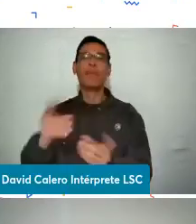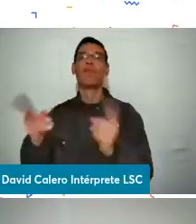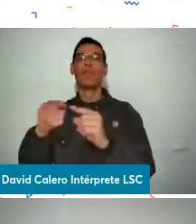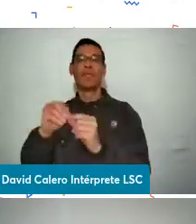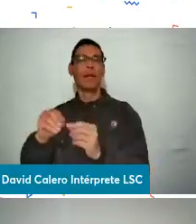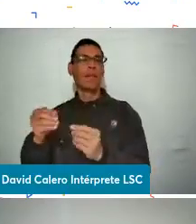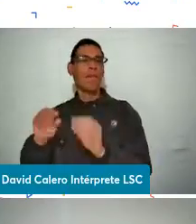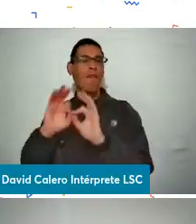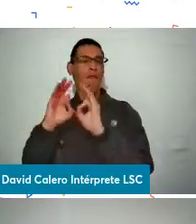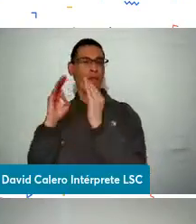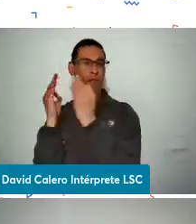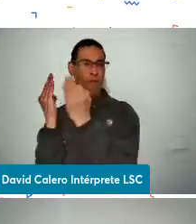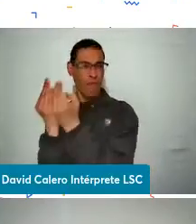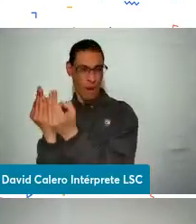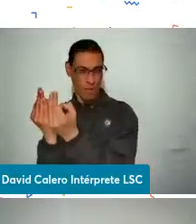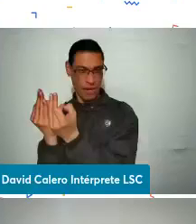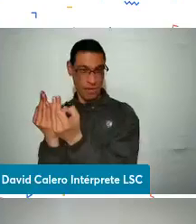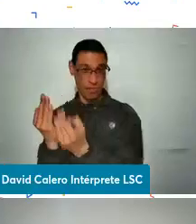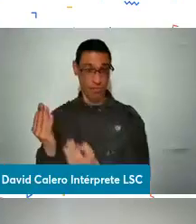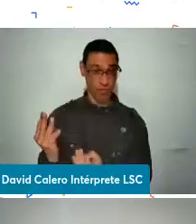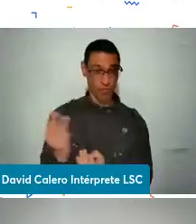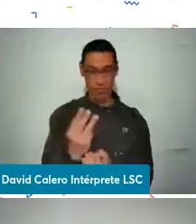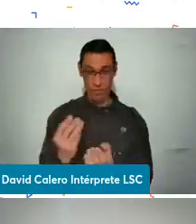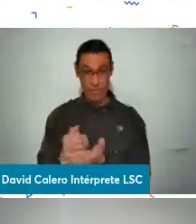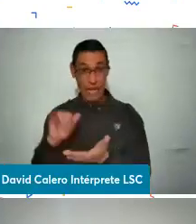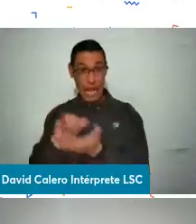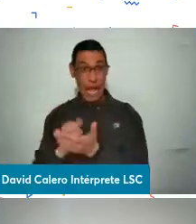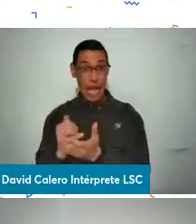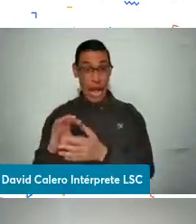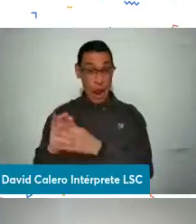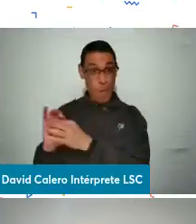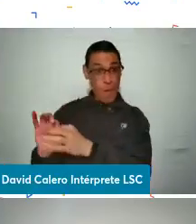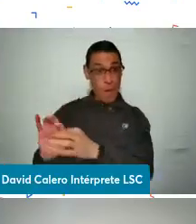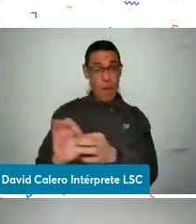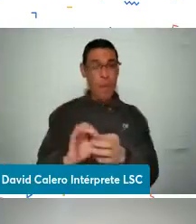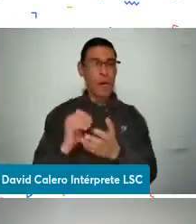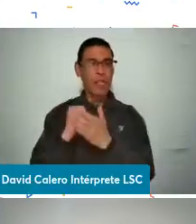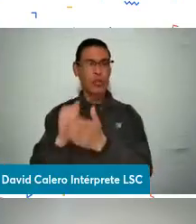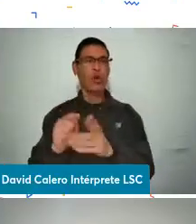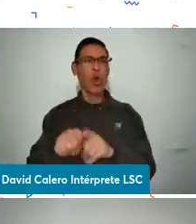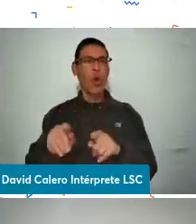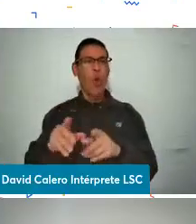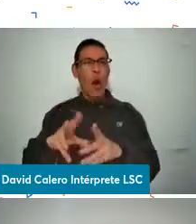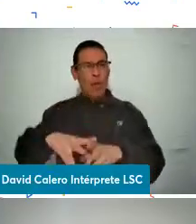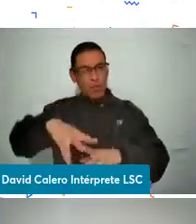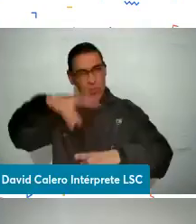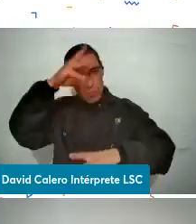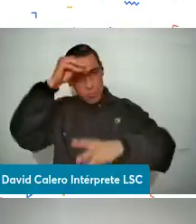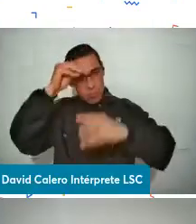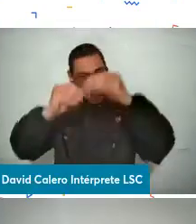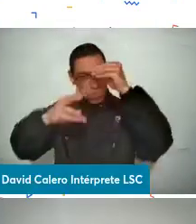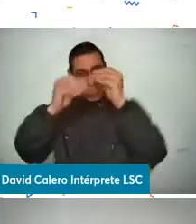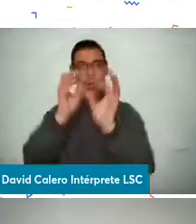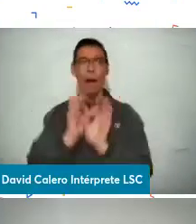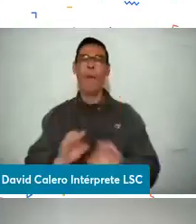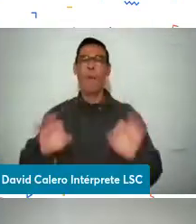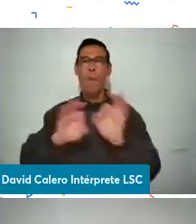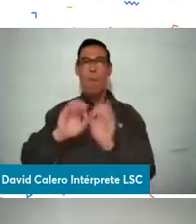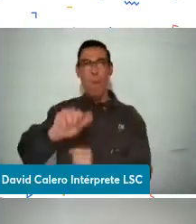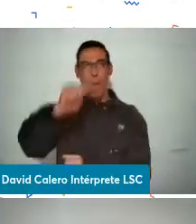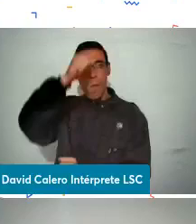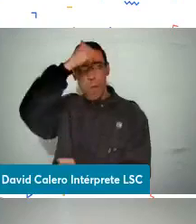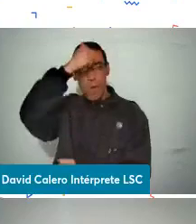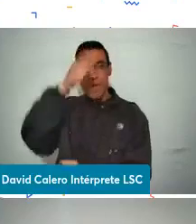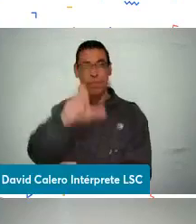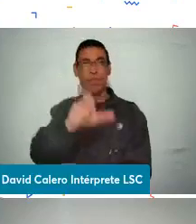es genial, porque así el aprendizaje va cobrando más relevancia, no solo para el estudiante, sino